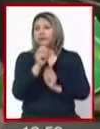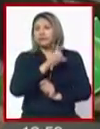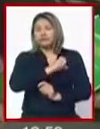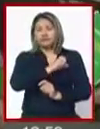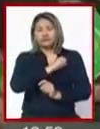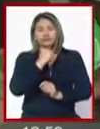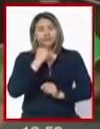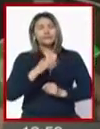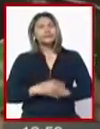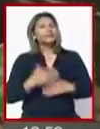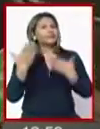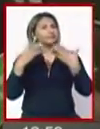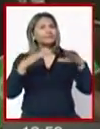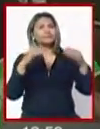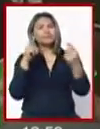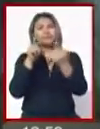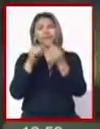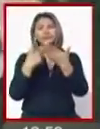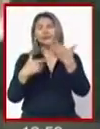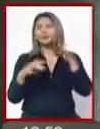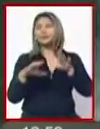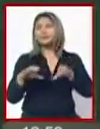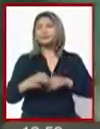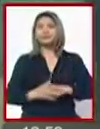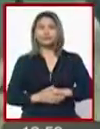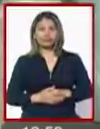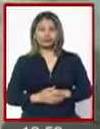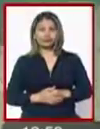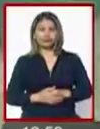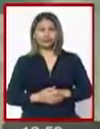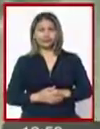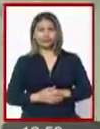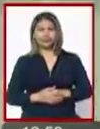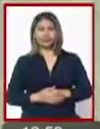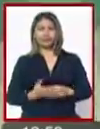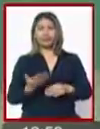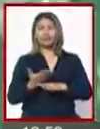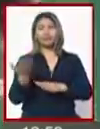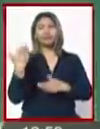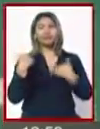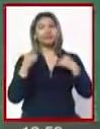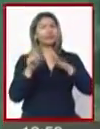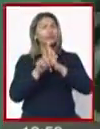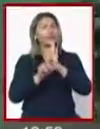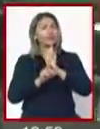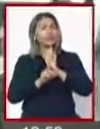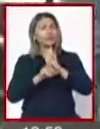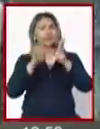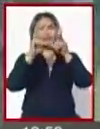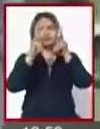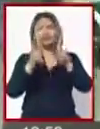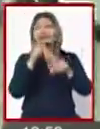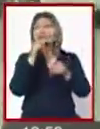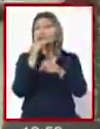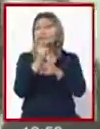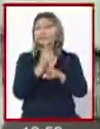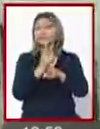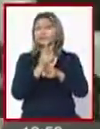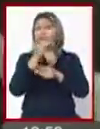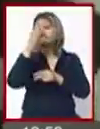policial, había sido objeto de haber tenido relaciones sexuales con la persona que la